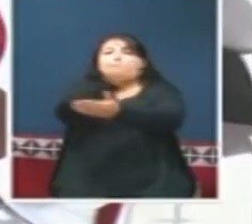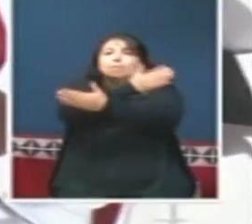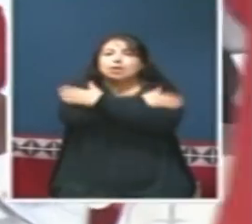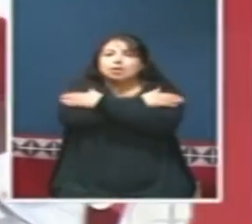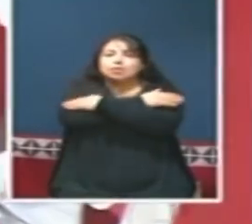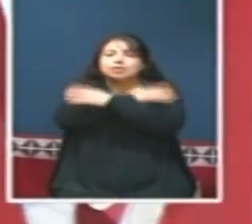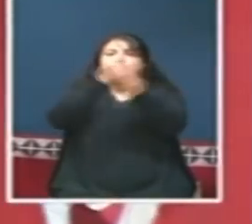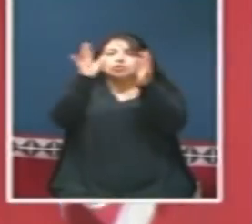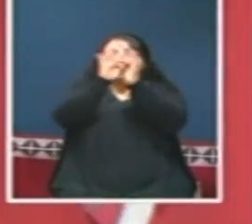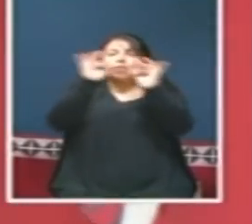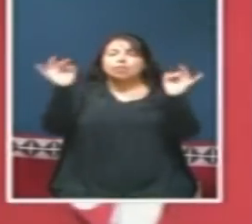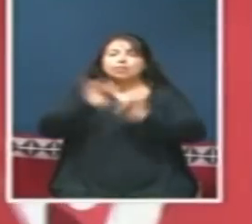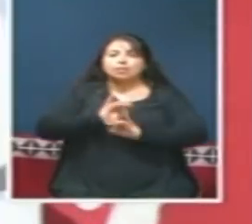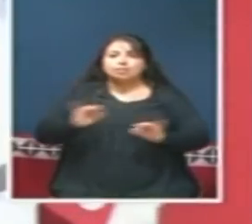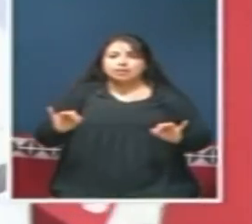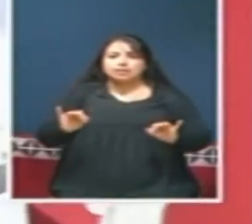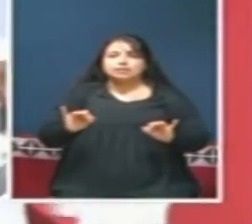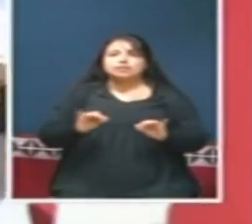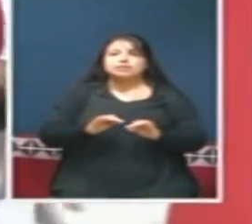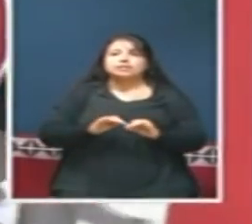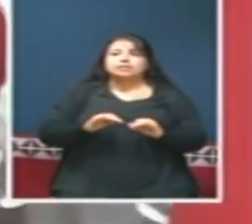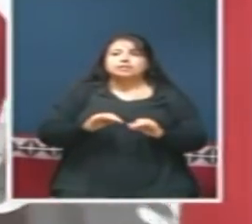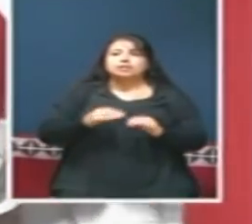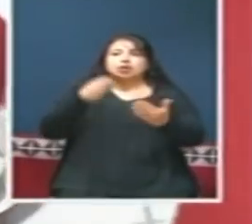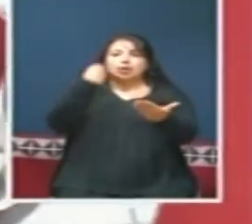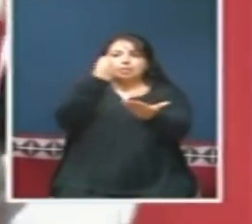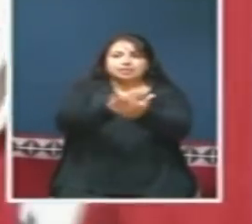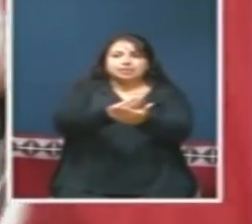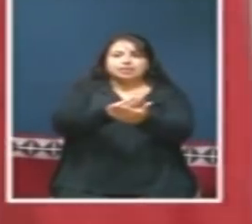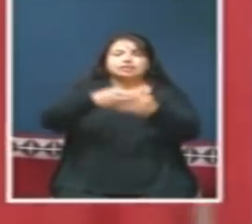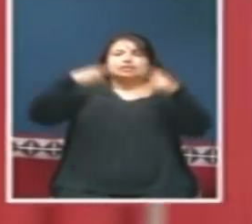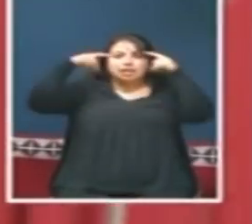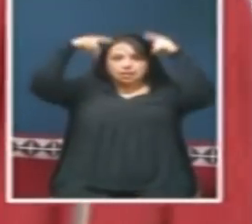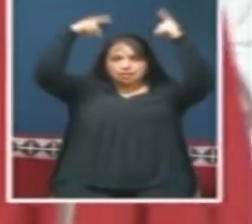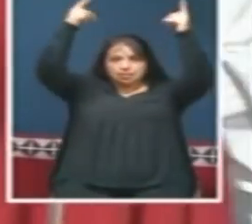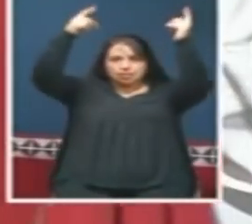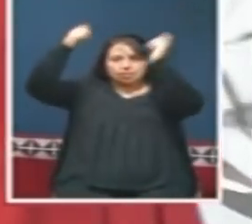paz con el representante del Papa Francisco.